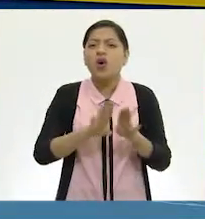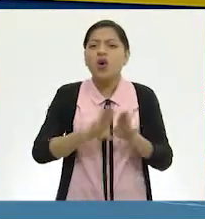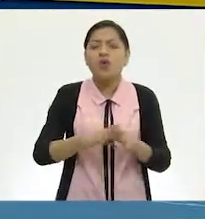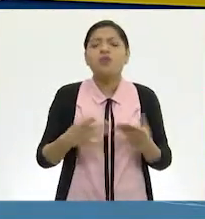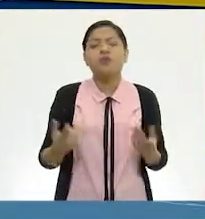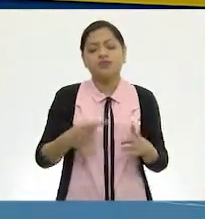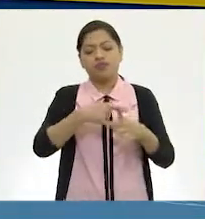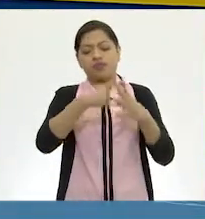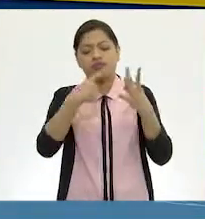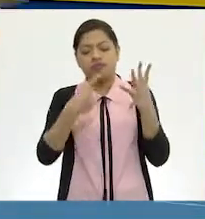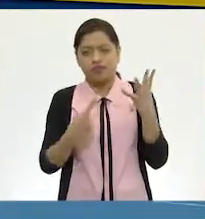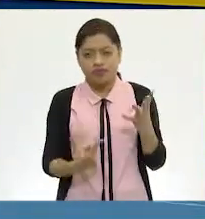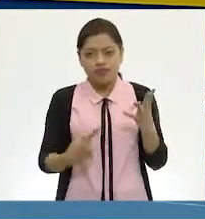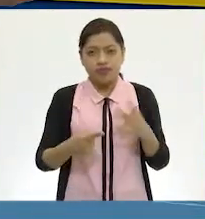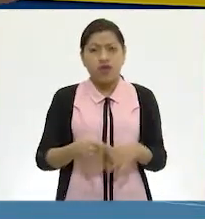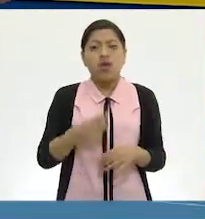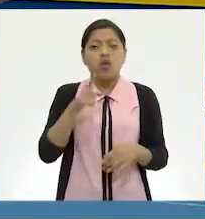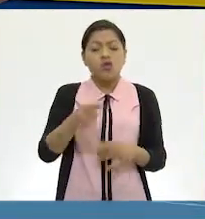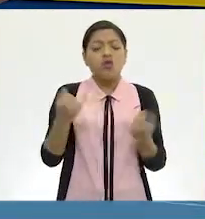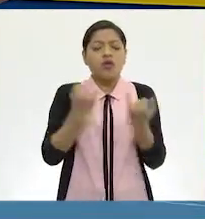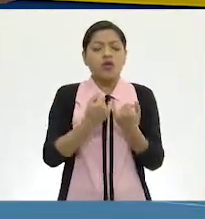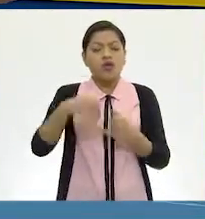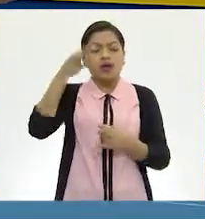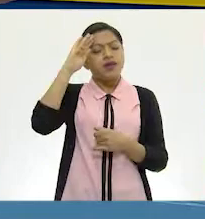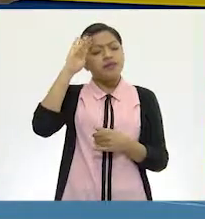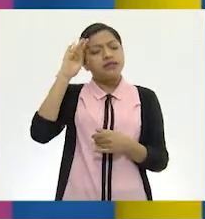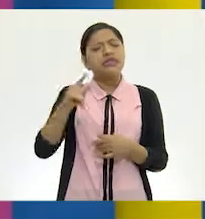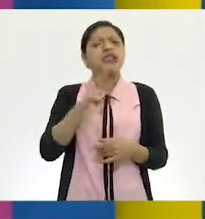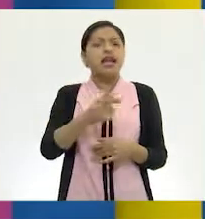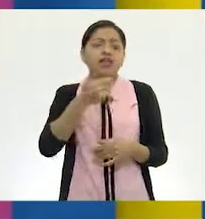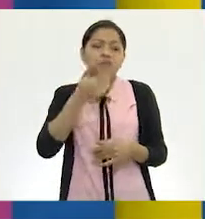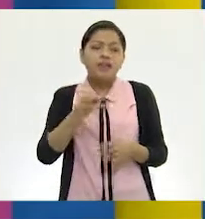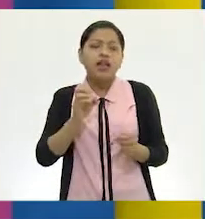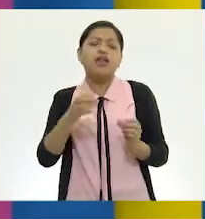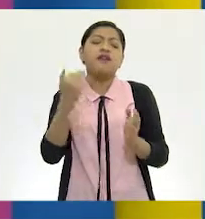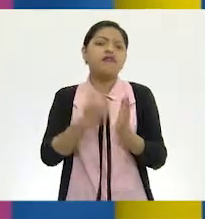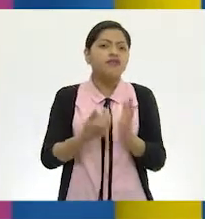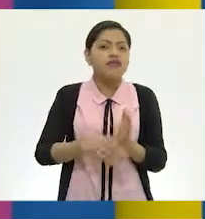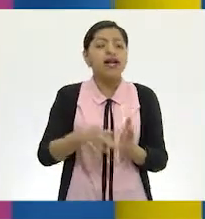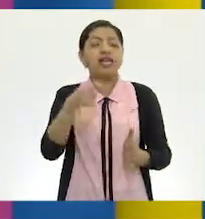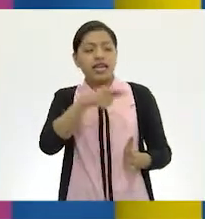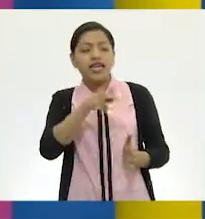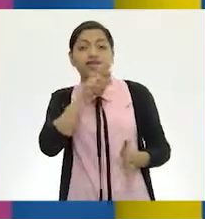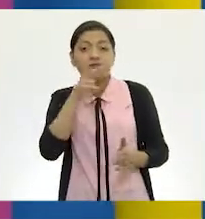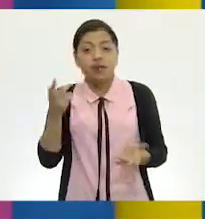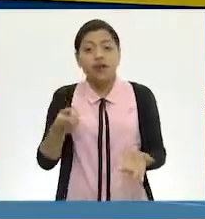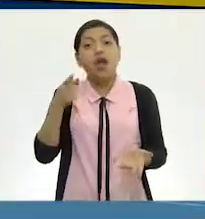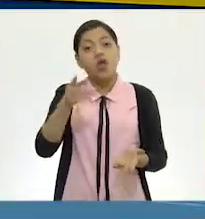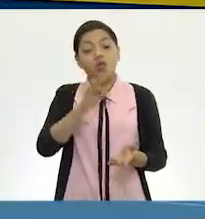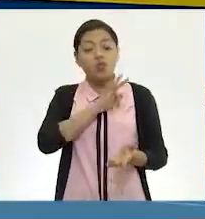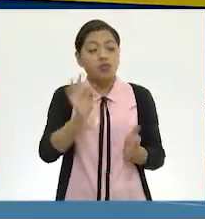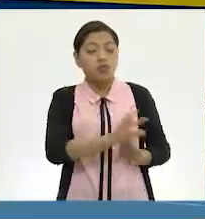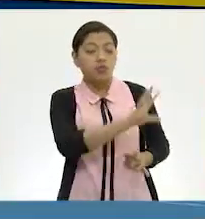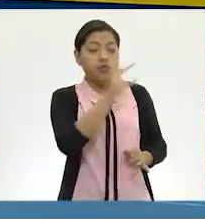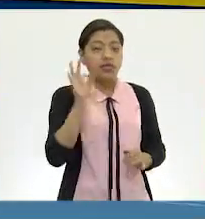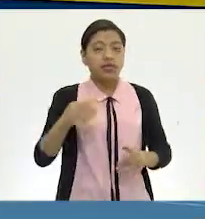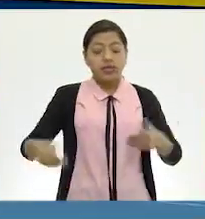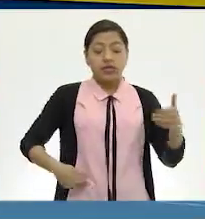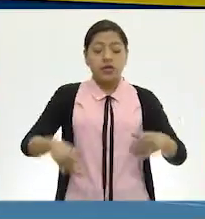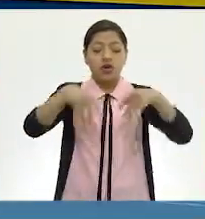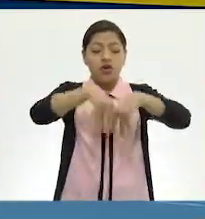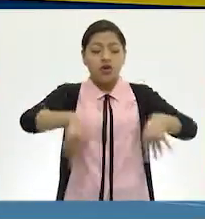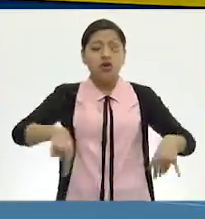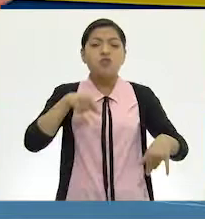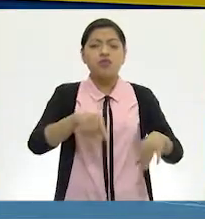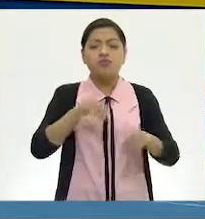en qué forma y de acuerdo a nuestro juicio crítico, María, pues vamos a escoger cómo queremos montar nuestra obra que ya escogimos